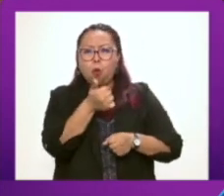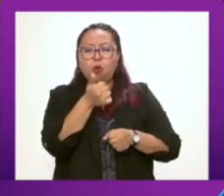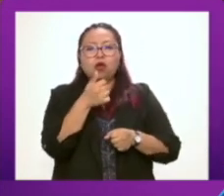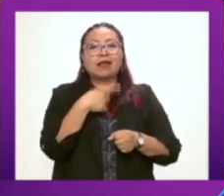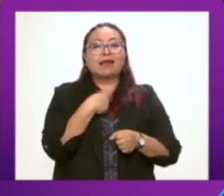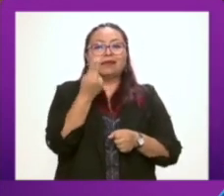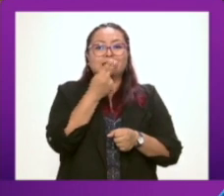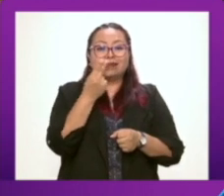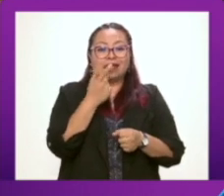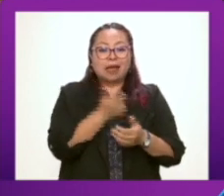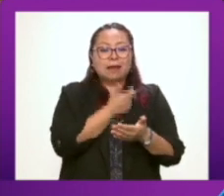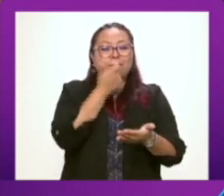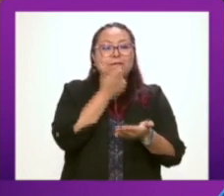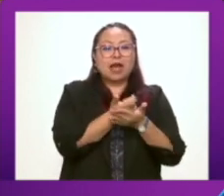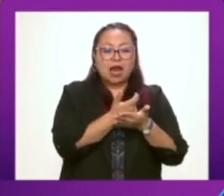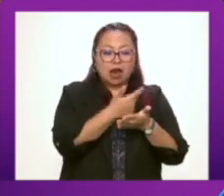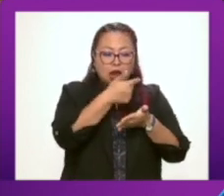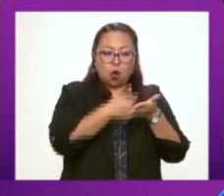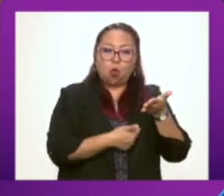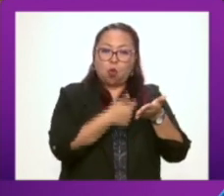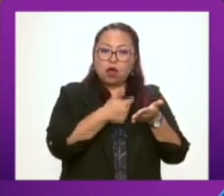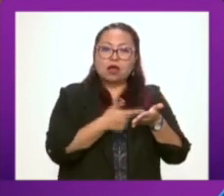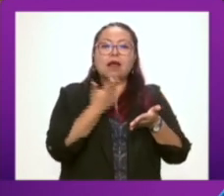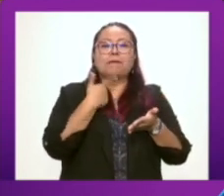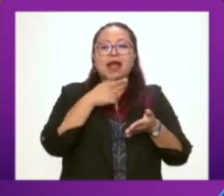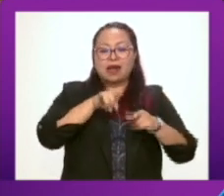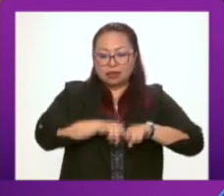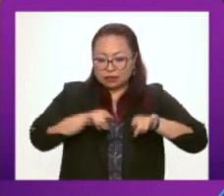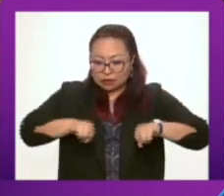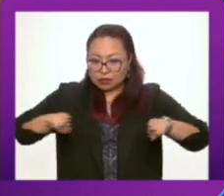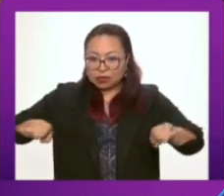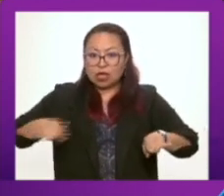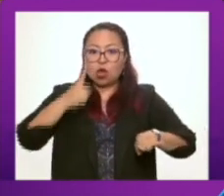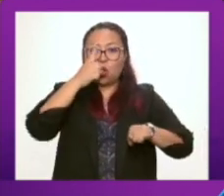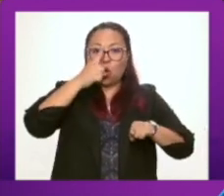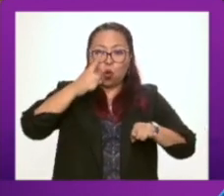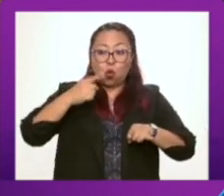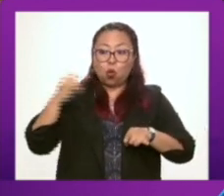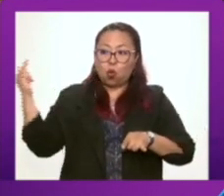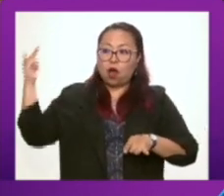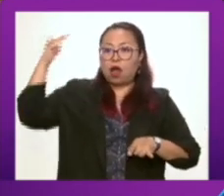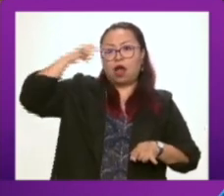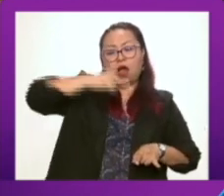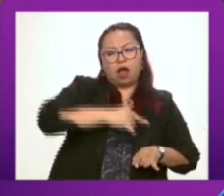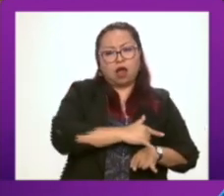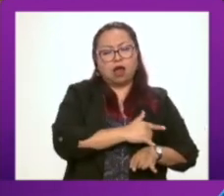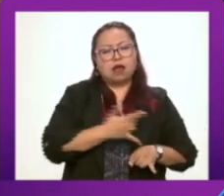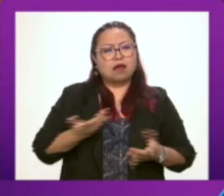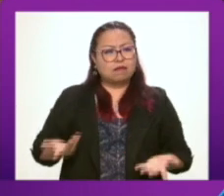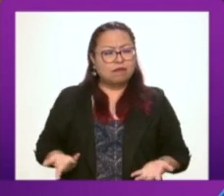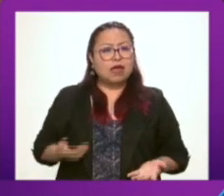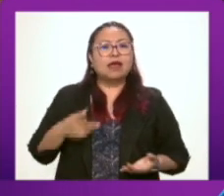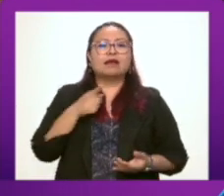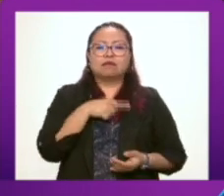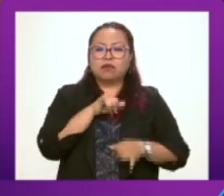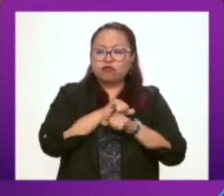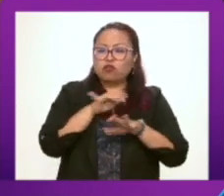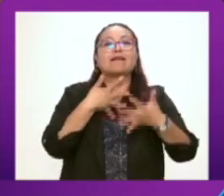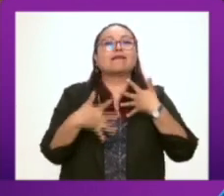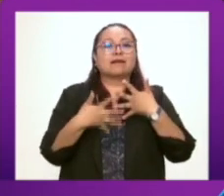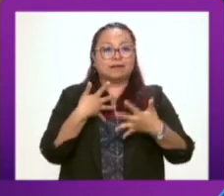pago por los servicios de estacionamiento de una aeronave informando que se encuentra